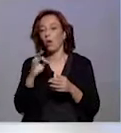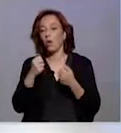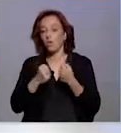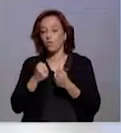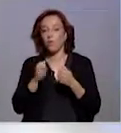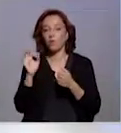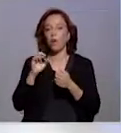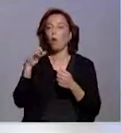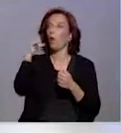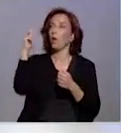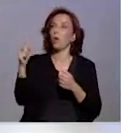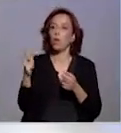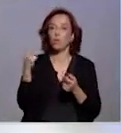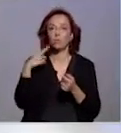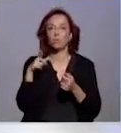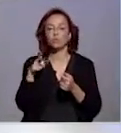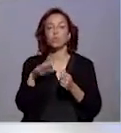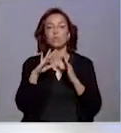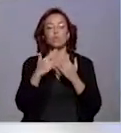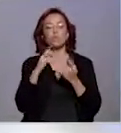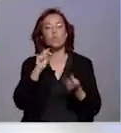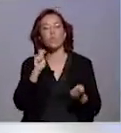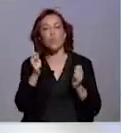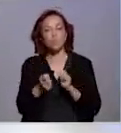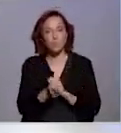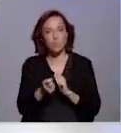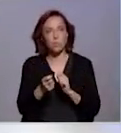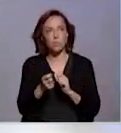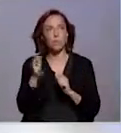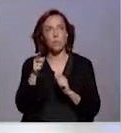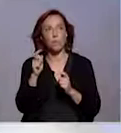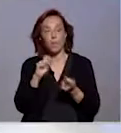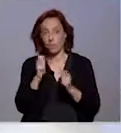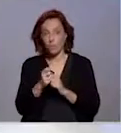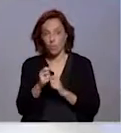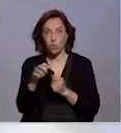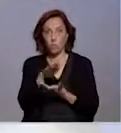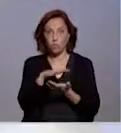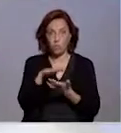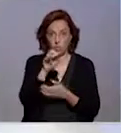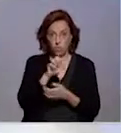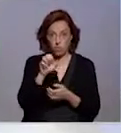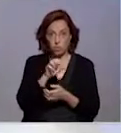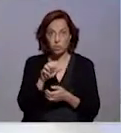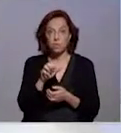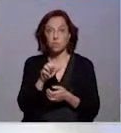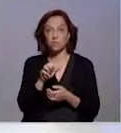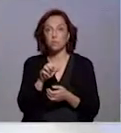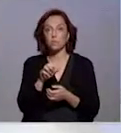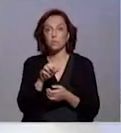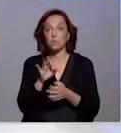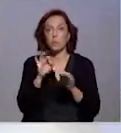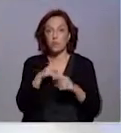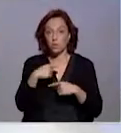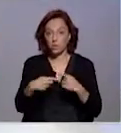entonces todo ese mundo de trabajo ha ido cambiando y así como le cambian las condiciones a las empresas para poder mantenerse